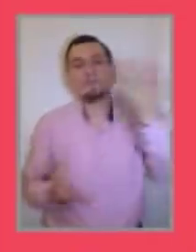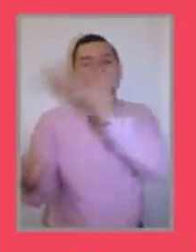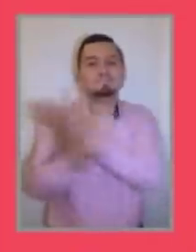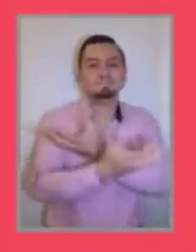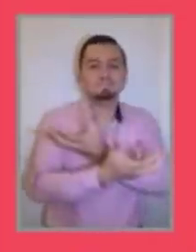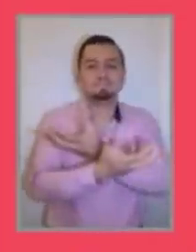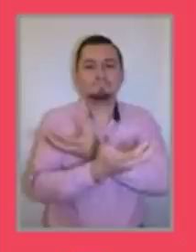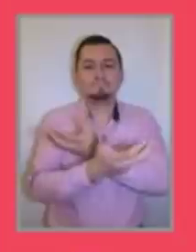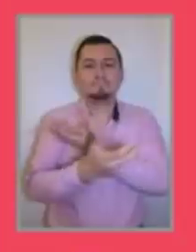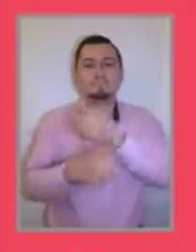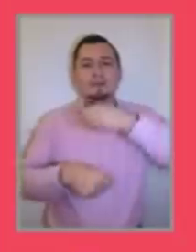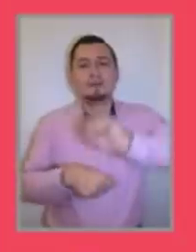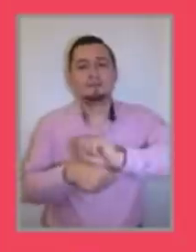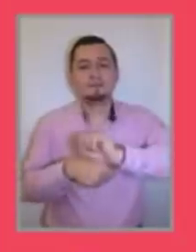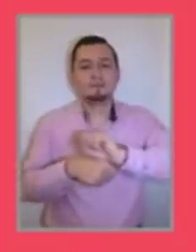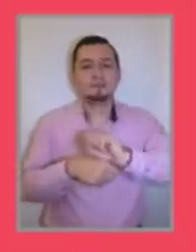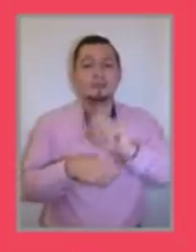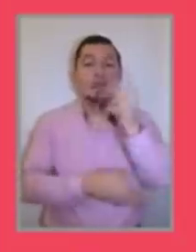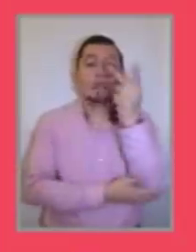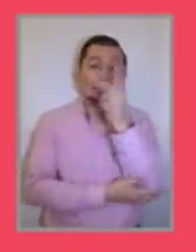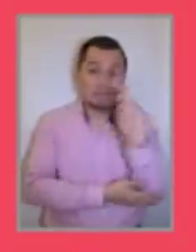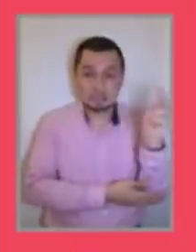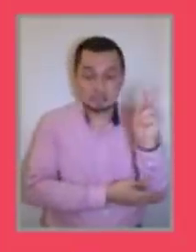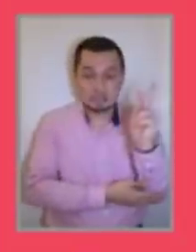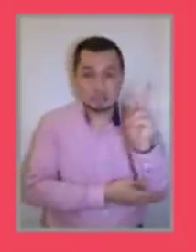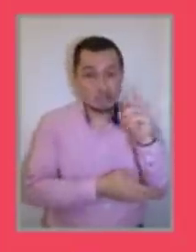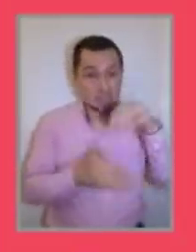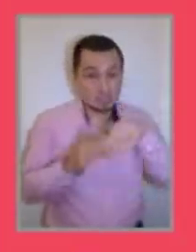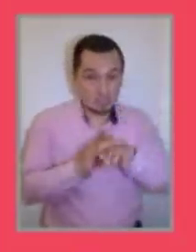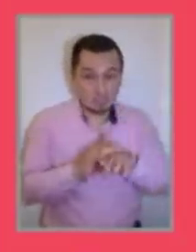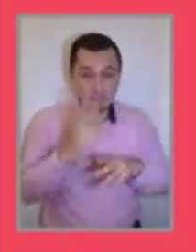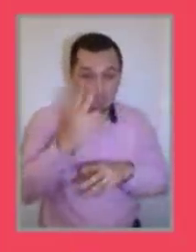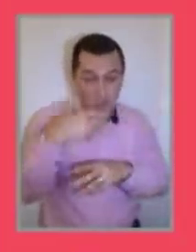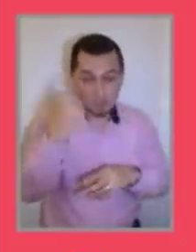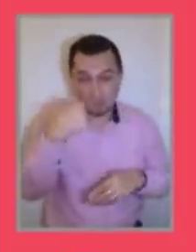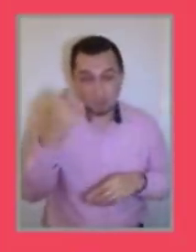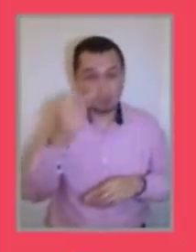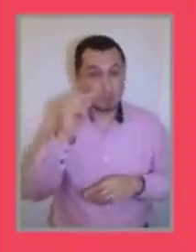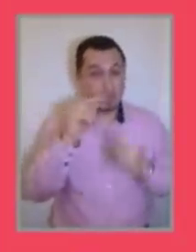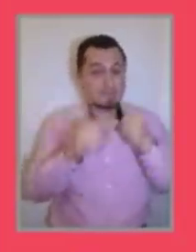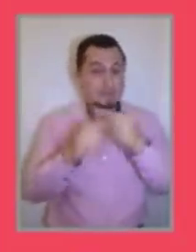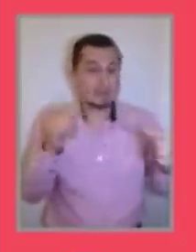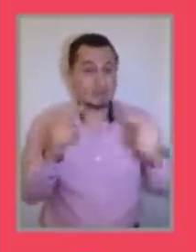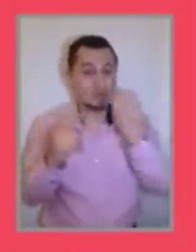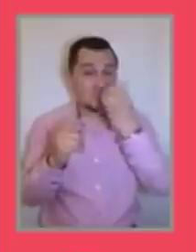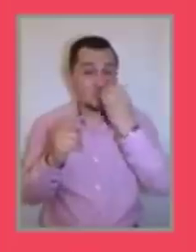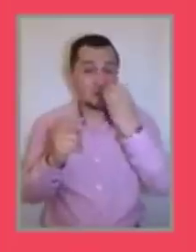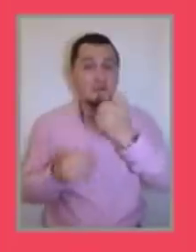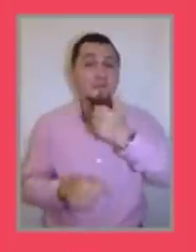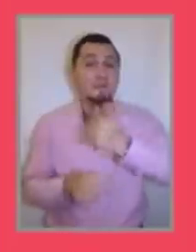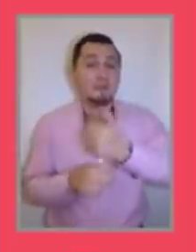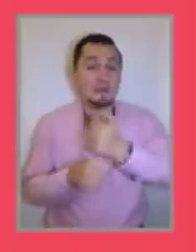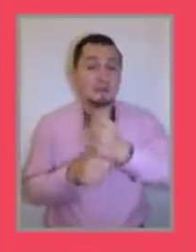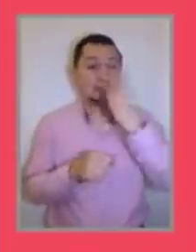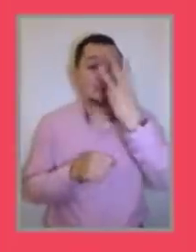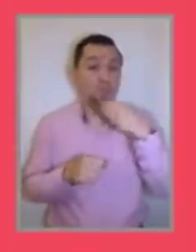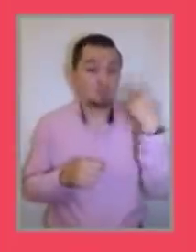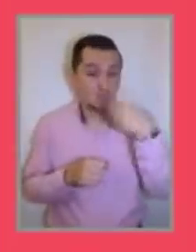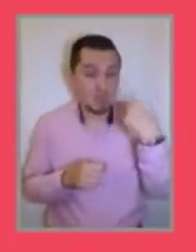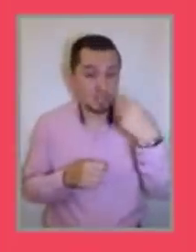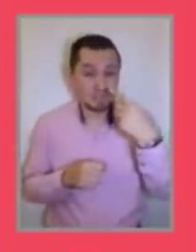semana. Preescolar estarían los niños 2 horas y media en clases, primaria 3